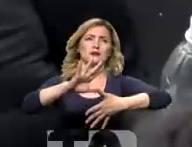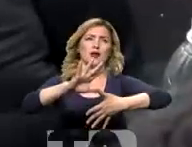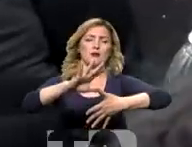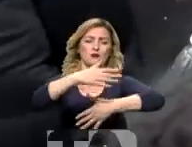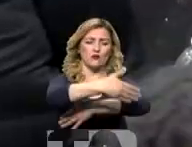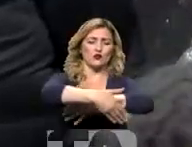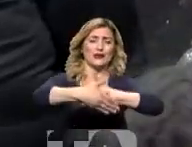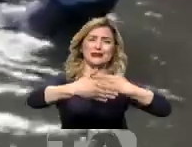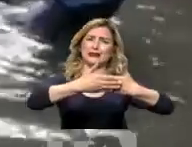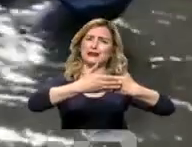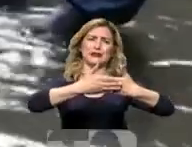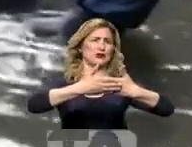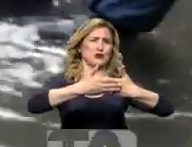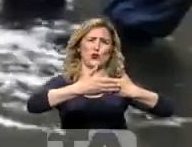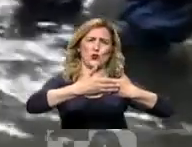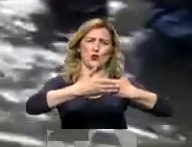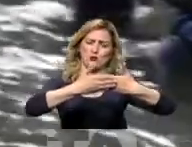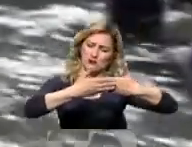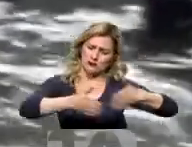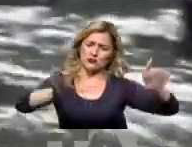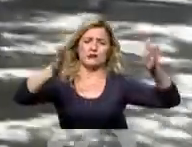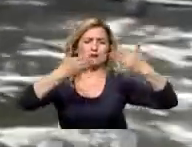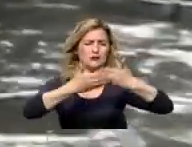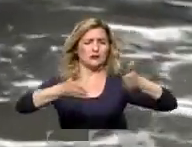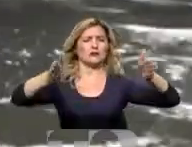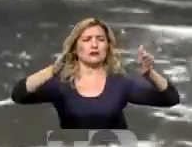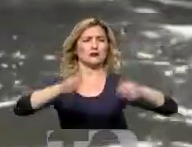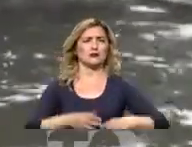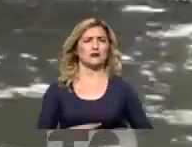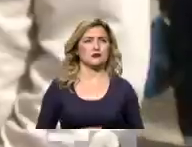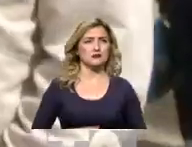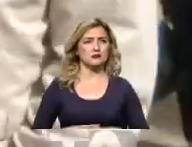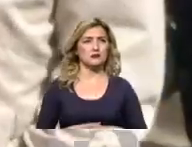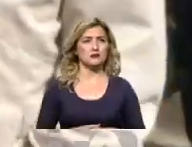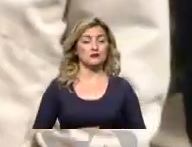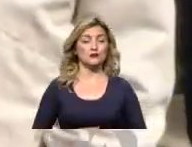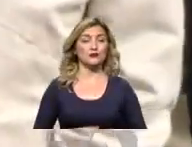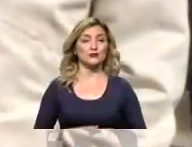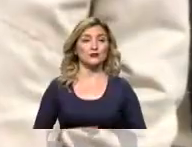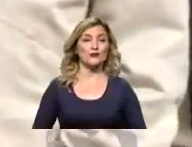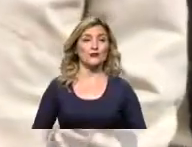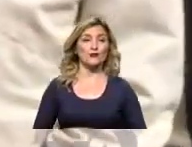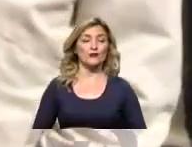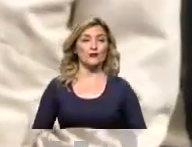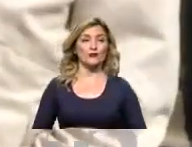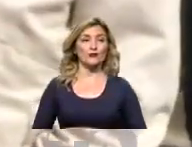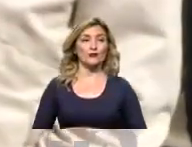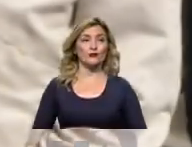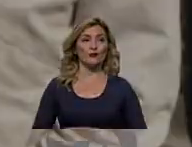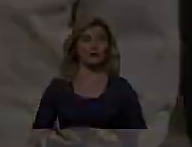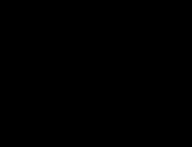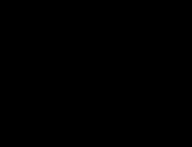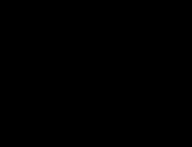las fronteras se cierren durante este éxodo sin precedentes para la región. En Quito, Belén Merizalde, 24 horas.